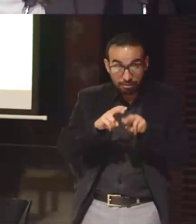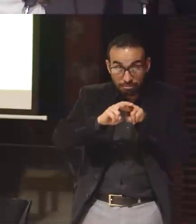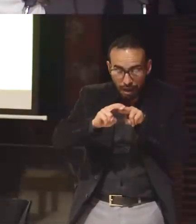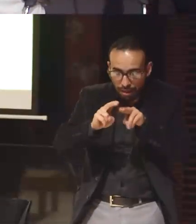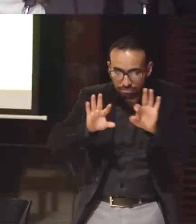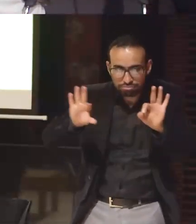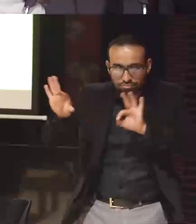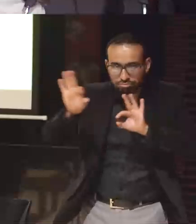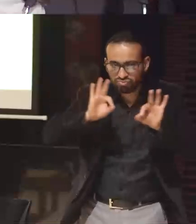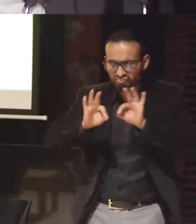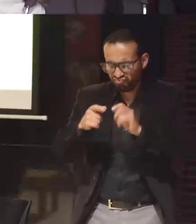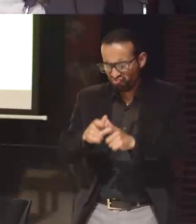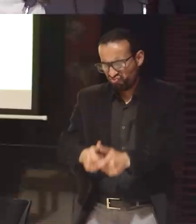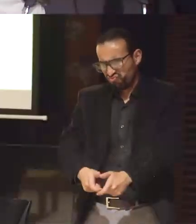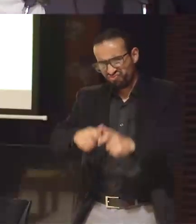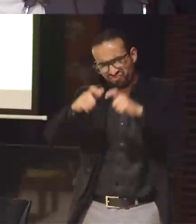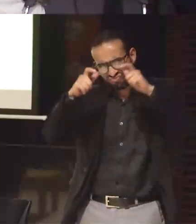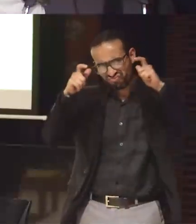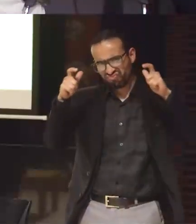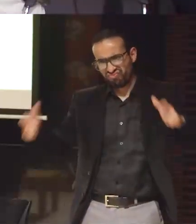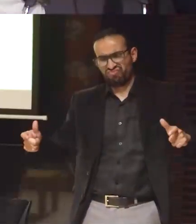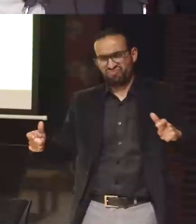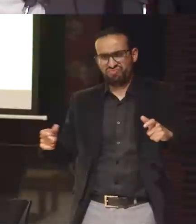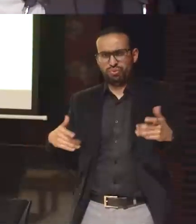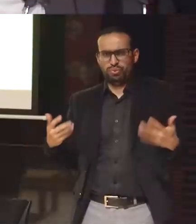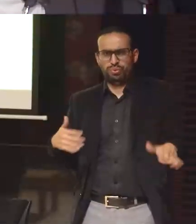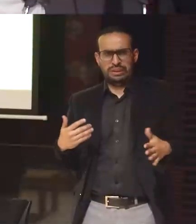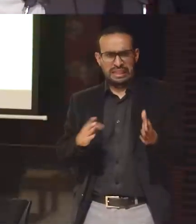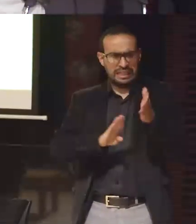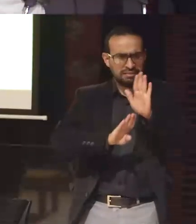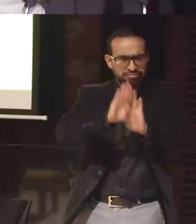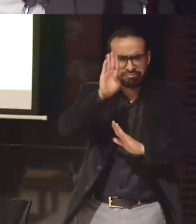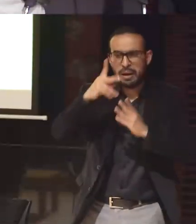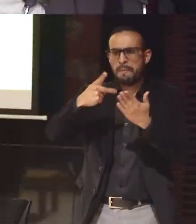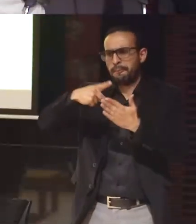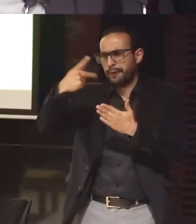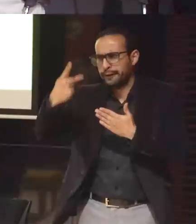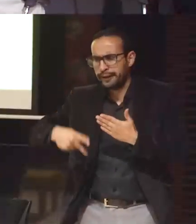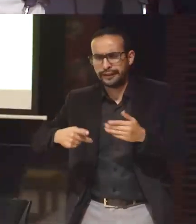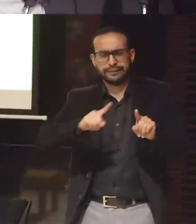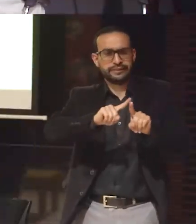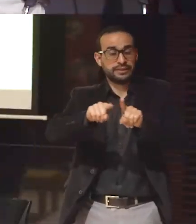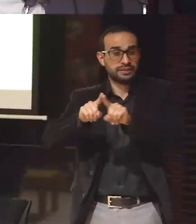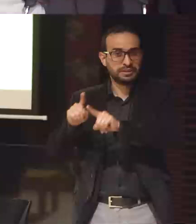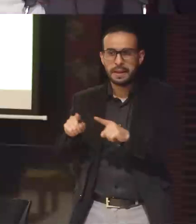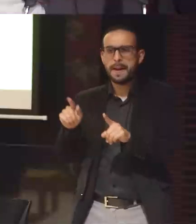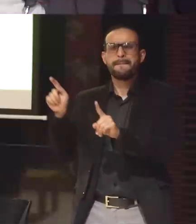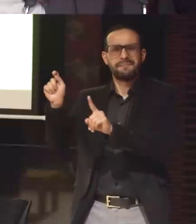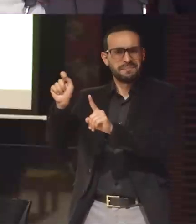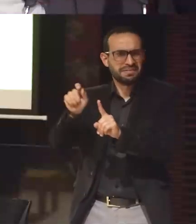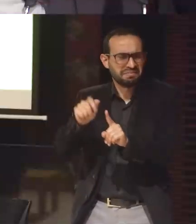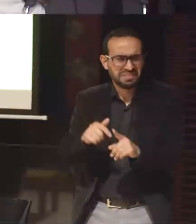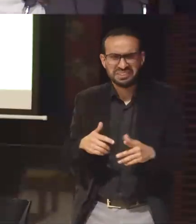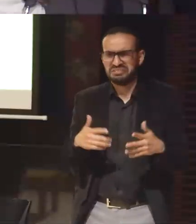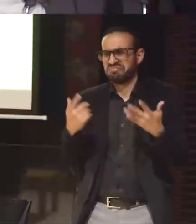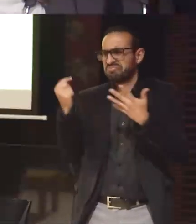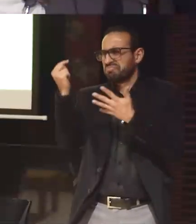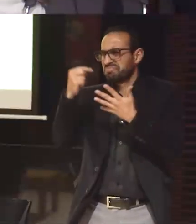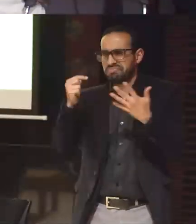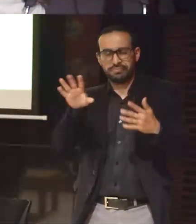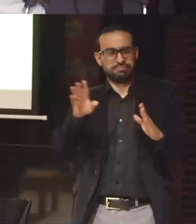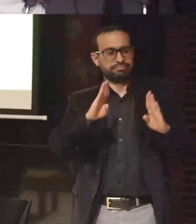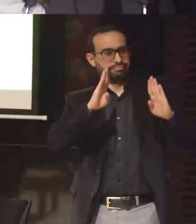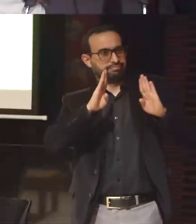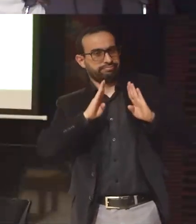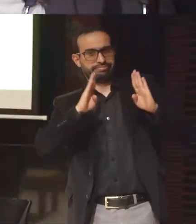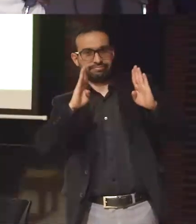grande, como la empleabilidad de los desarrollos que traen proyectos como el Bronx, traen beneficios para todos, o pueden generar